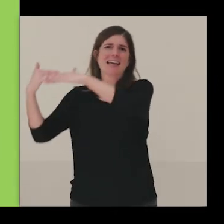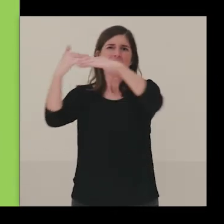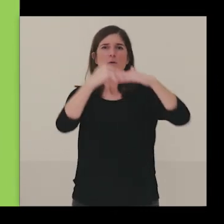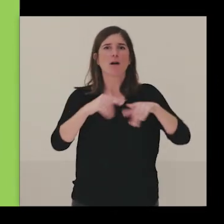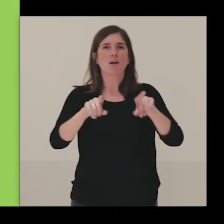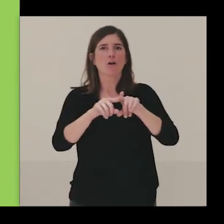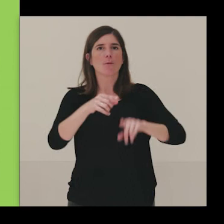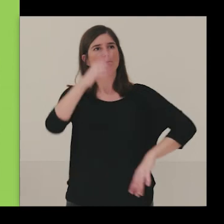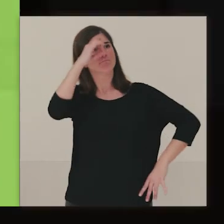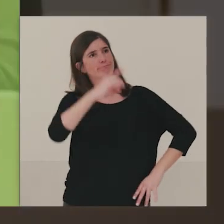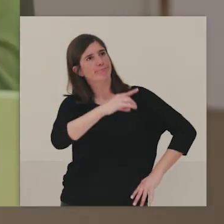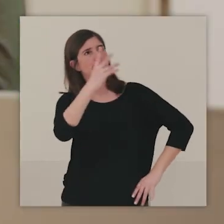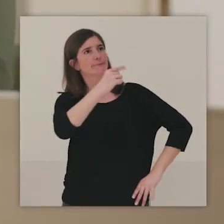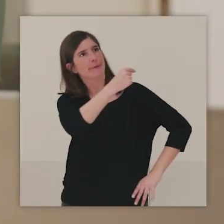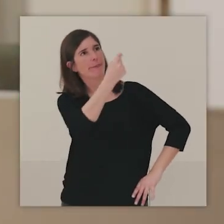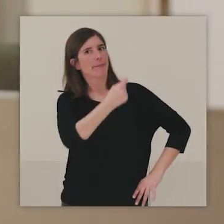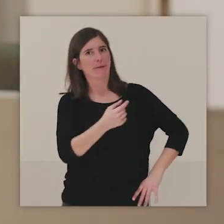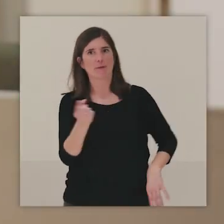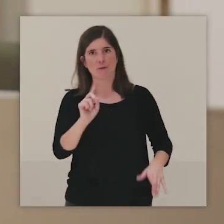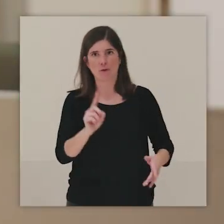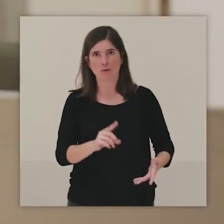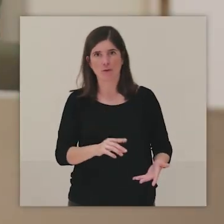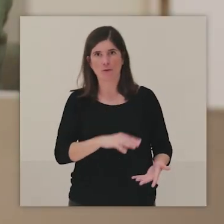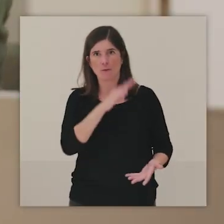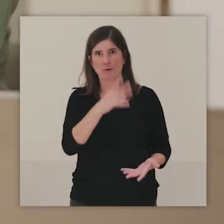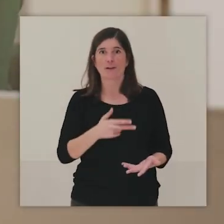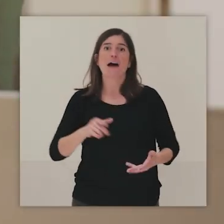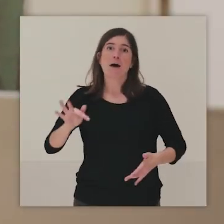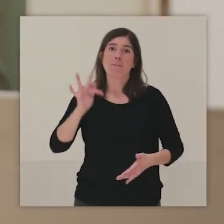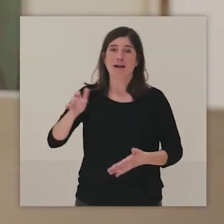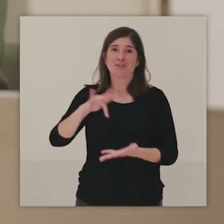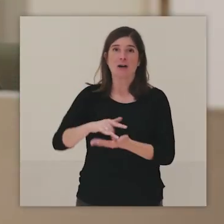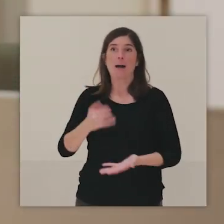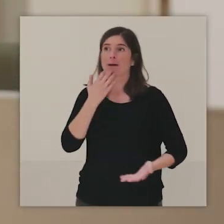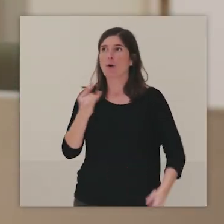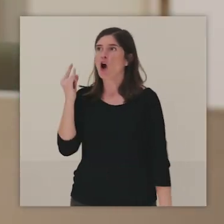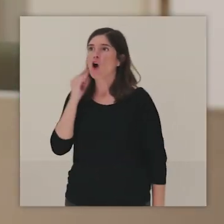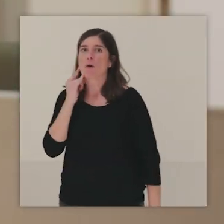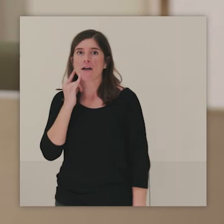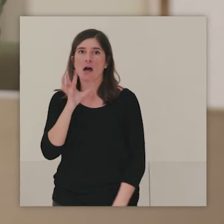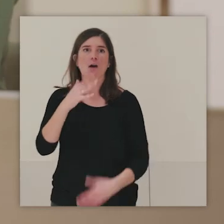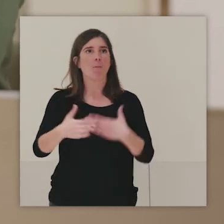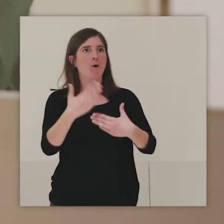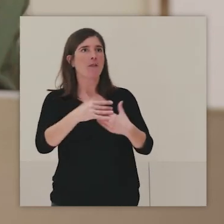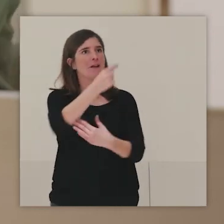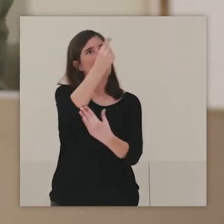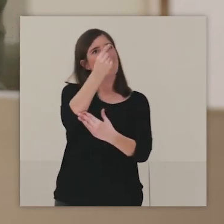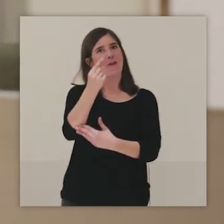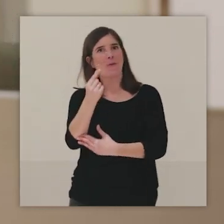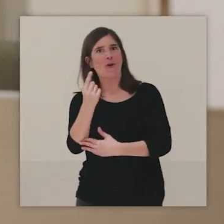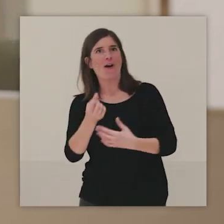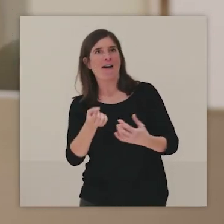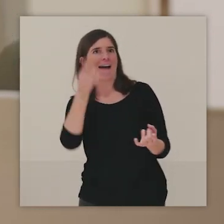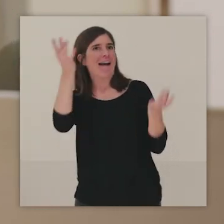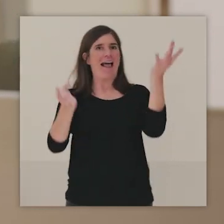colecciones. No inventemos la rueda. No inventemos la rueda, sobre todo, por favor, cuando señalicen los baños. Es decir, no inventemos la rueda. Ya sé que se nos ponemos